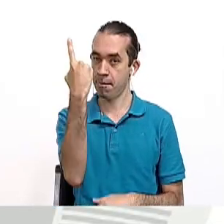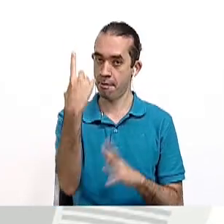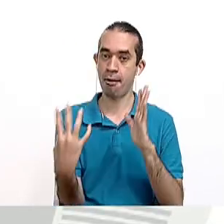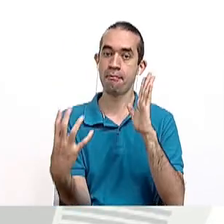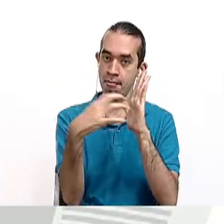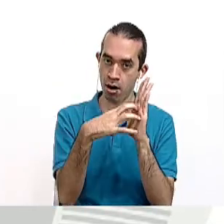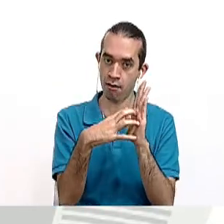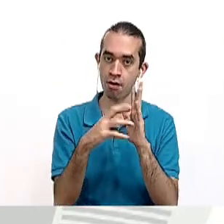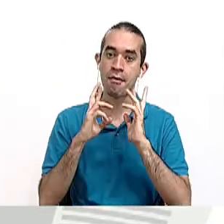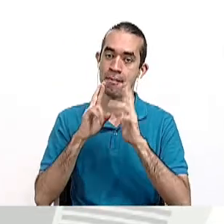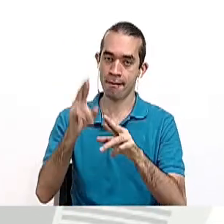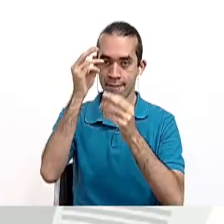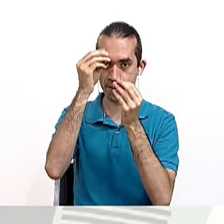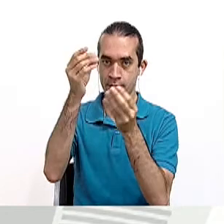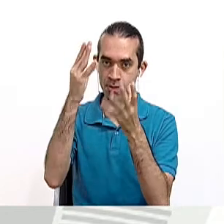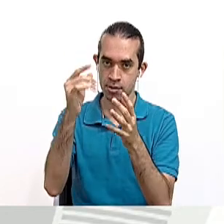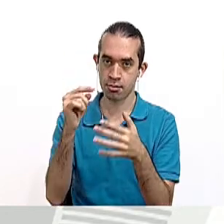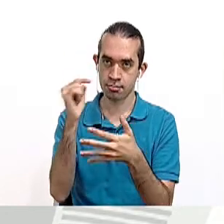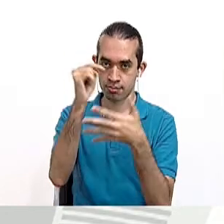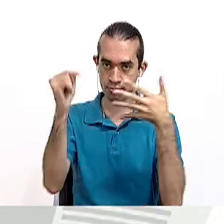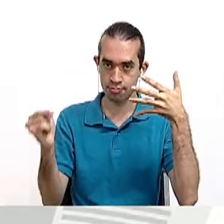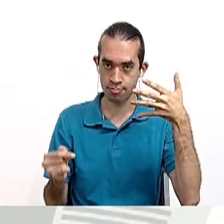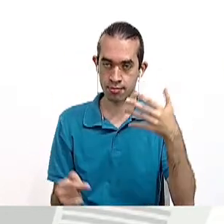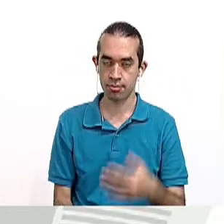a esa información.